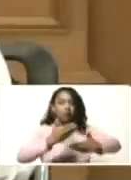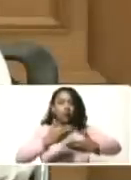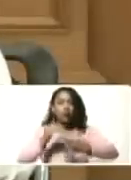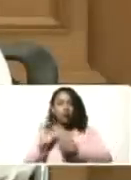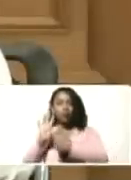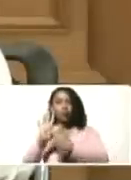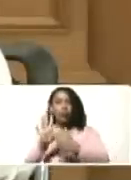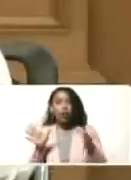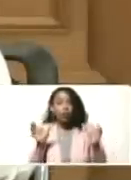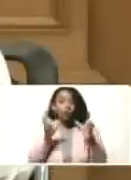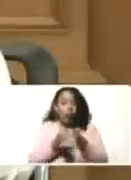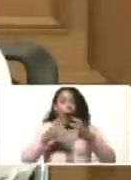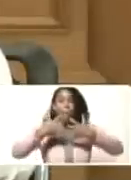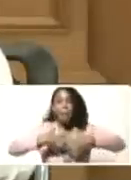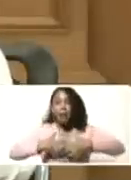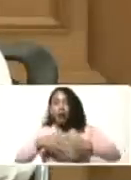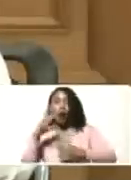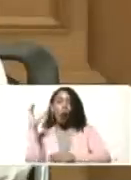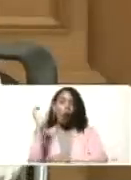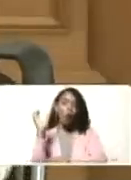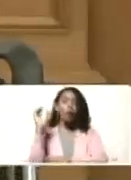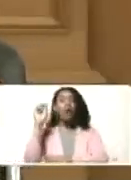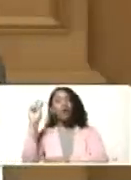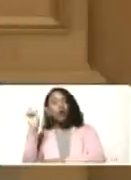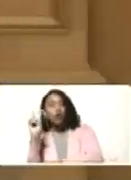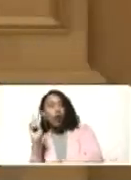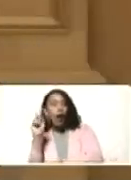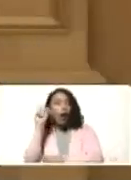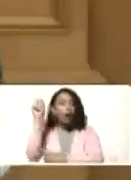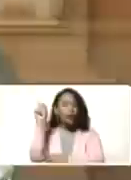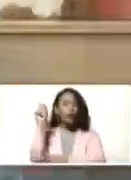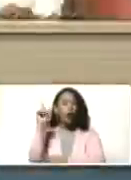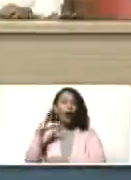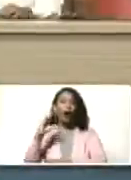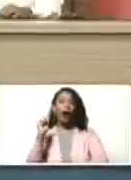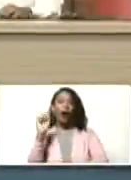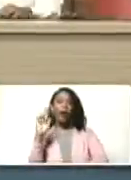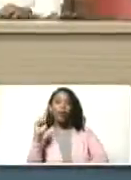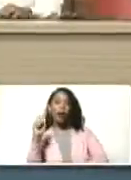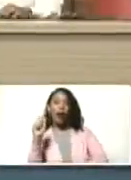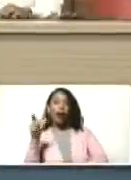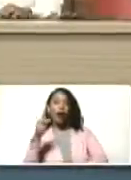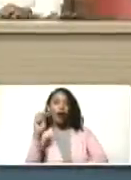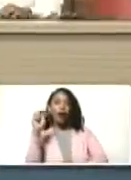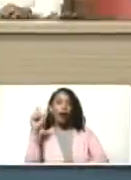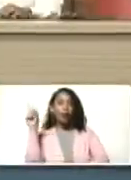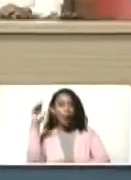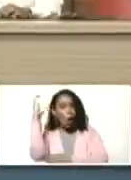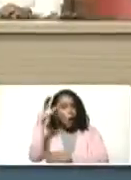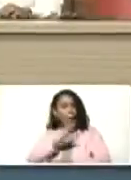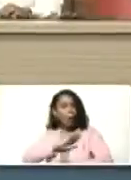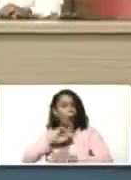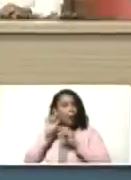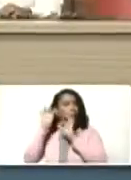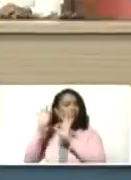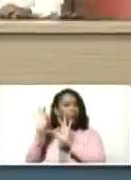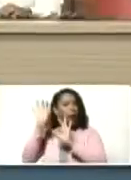de empresarios colombianos y venezolanos en Cartagena. Vamos a que sea en Cartagena devolviendo nuestra visita